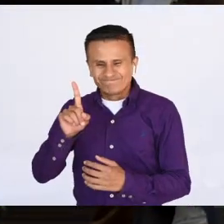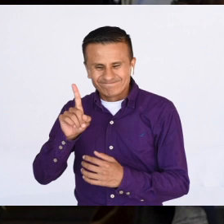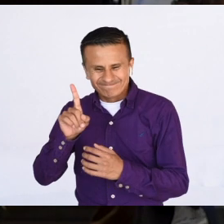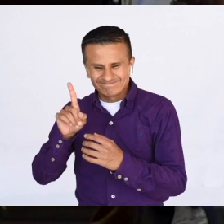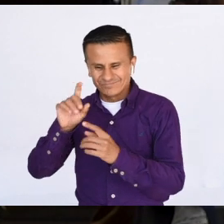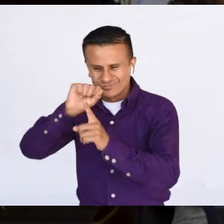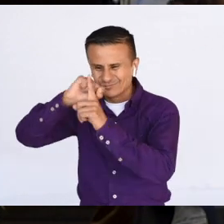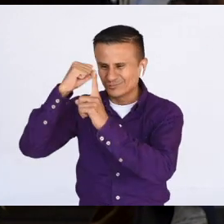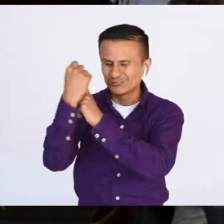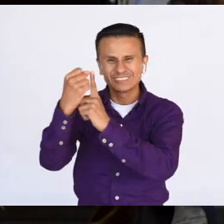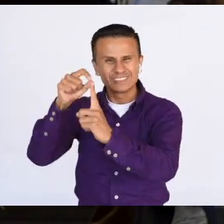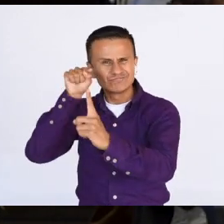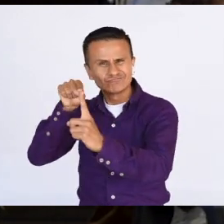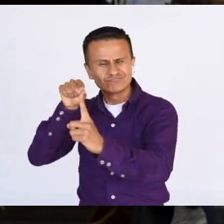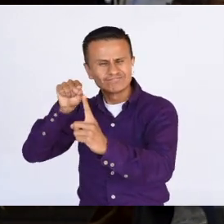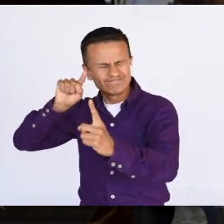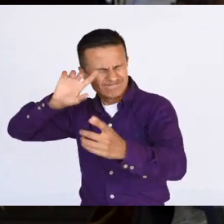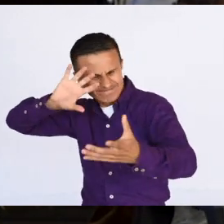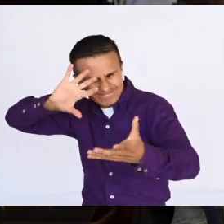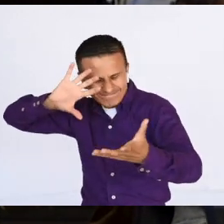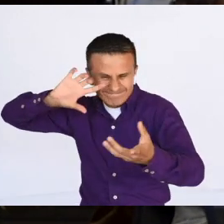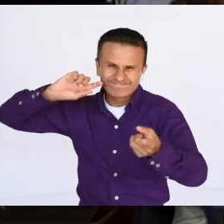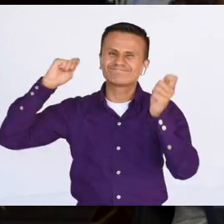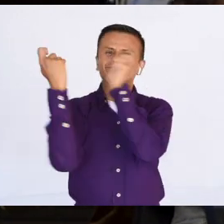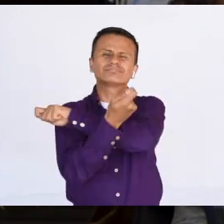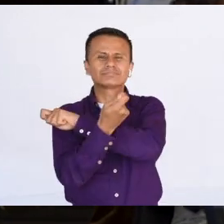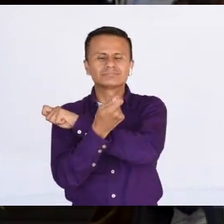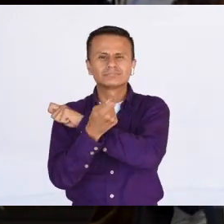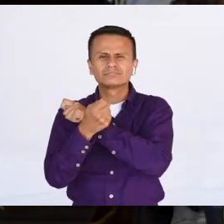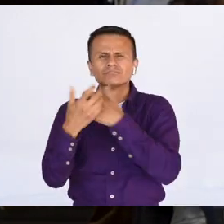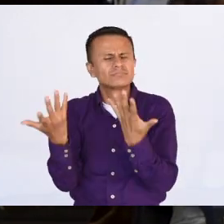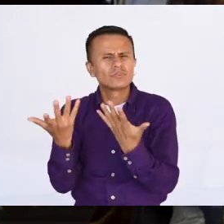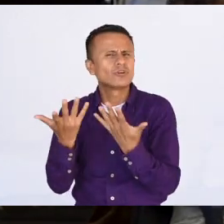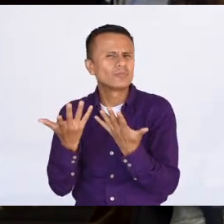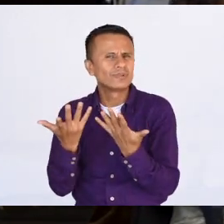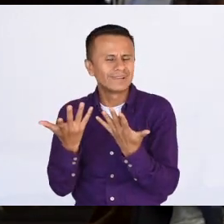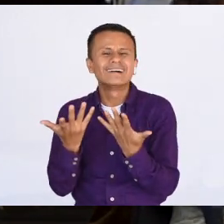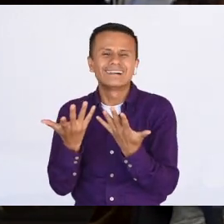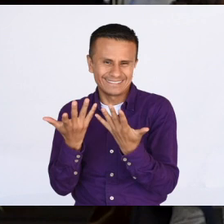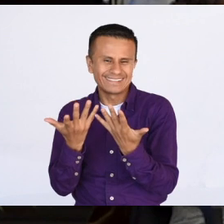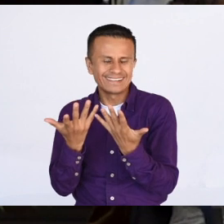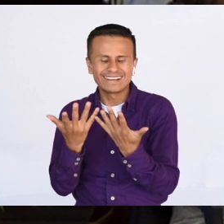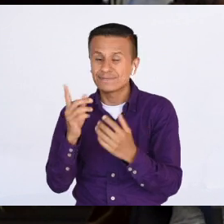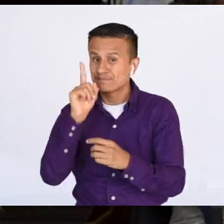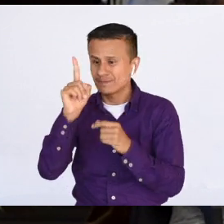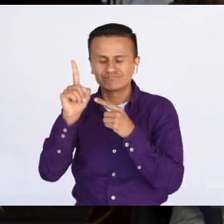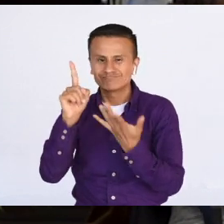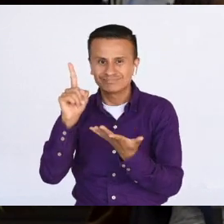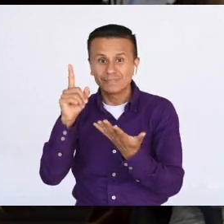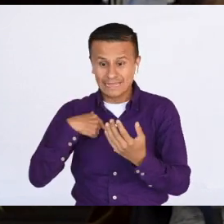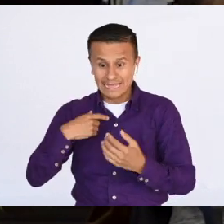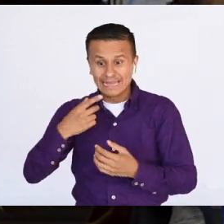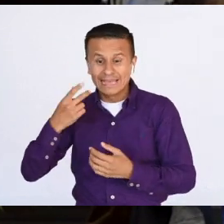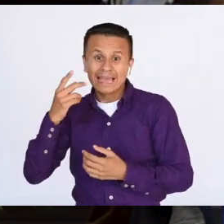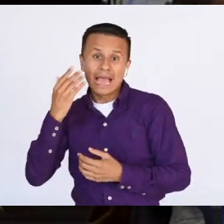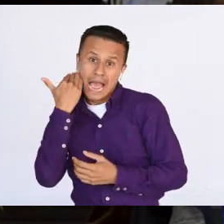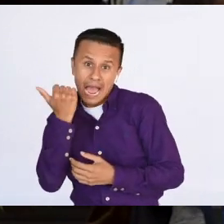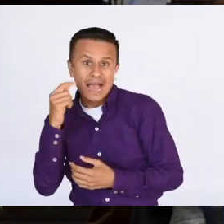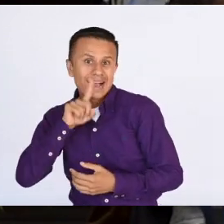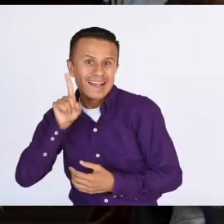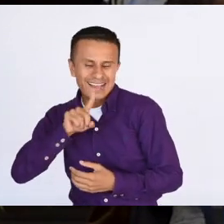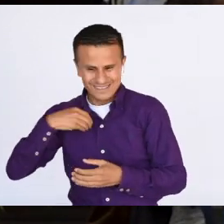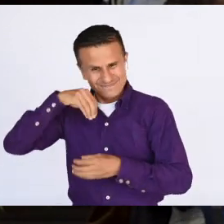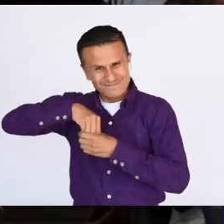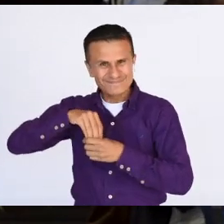La única forma de transformar esta sociedad es que logremos que el hijo de la empleada